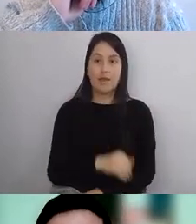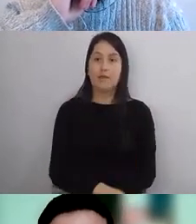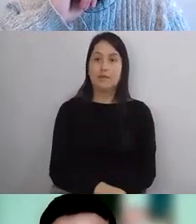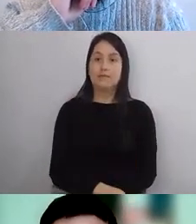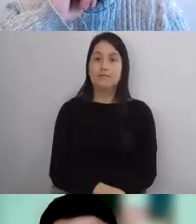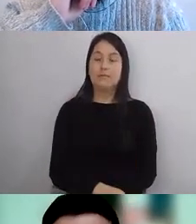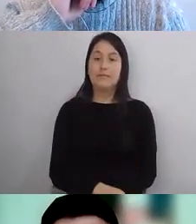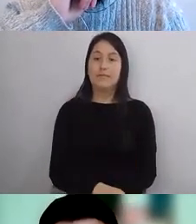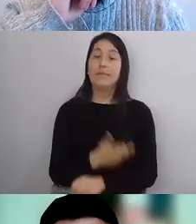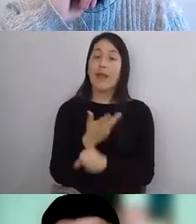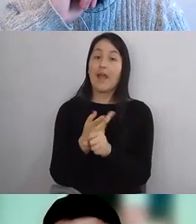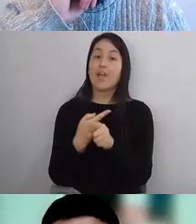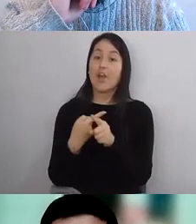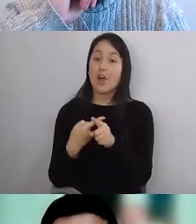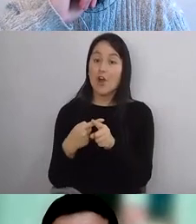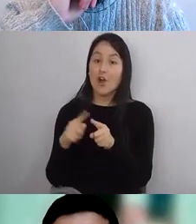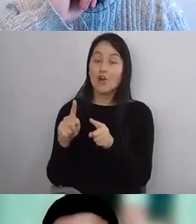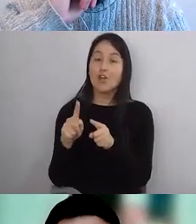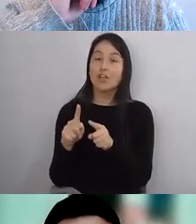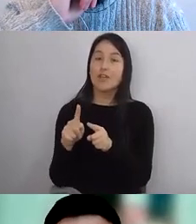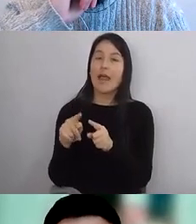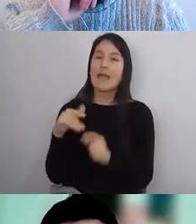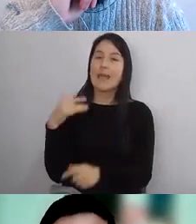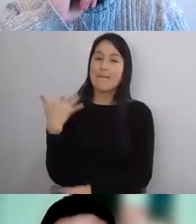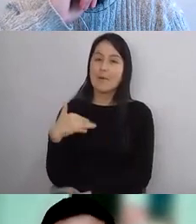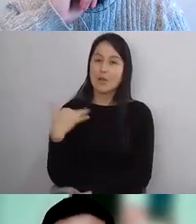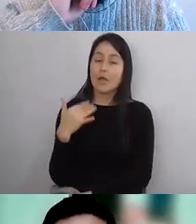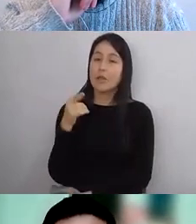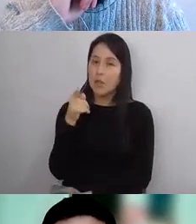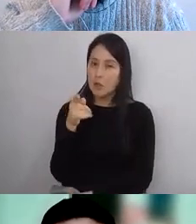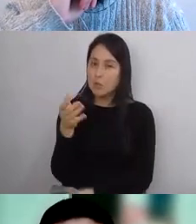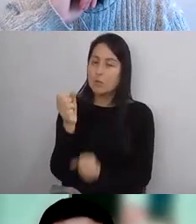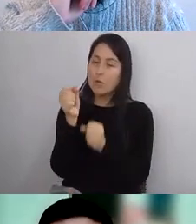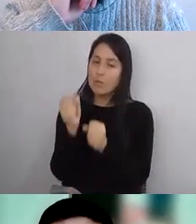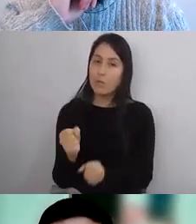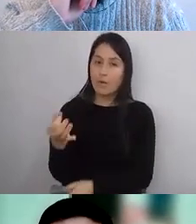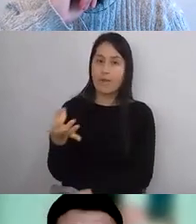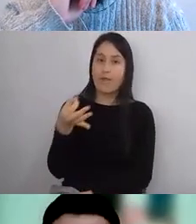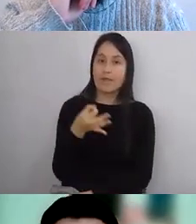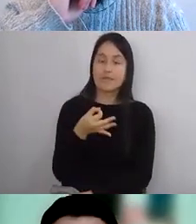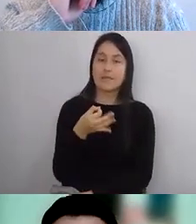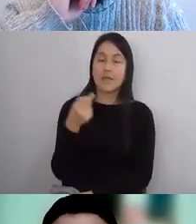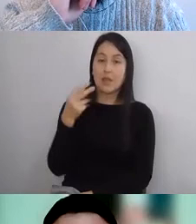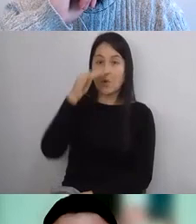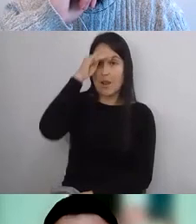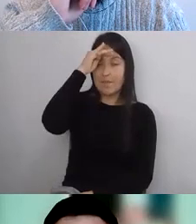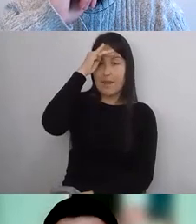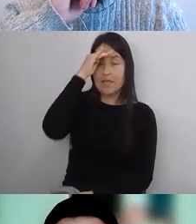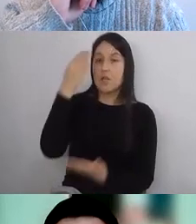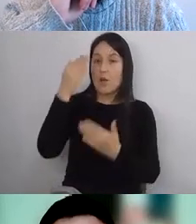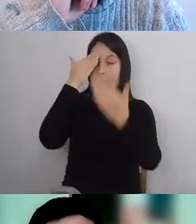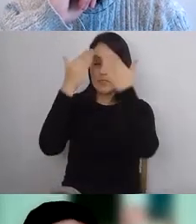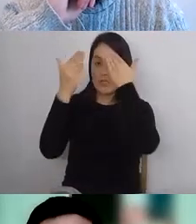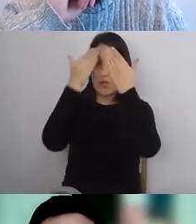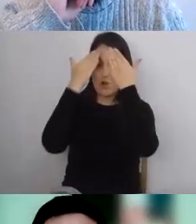otra recomendación importante que tú nos puedas dar desde tu propia experiencia como psicólogo